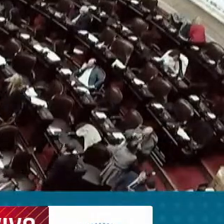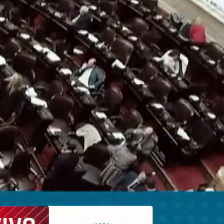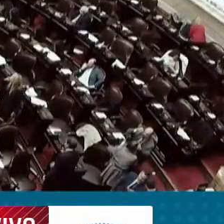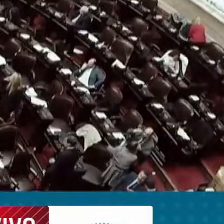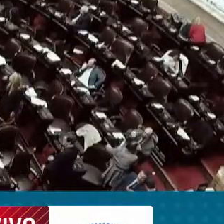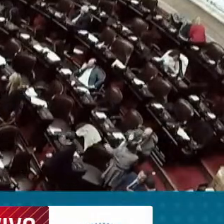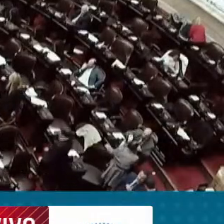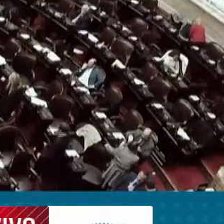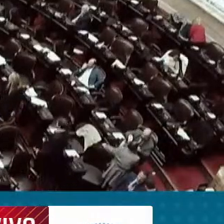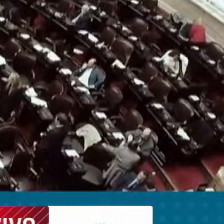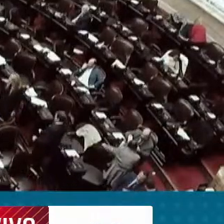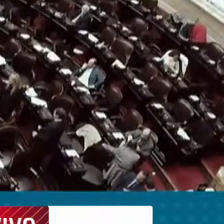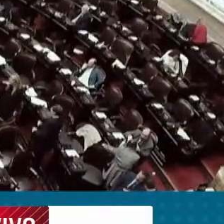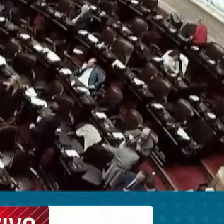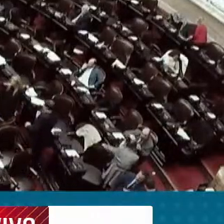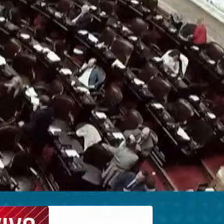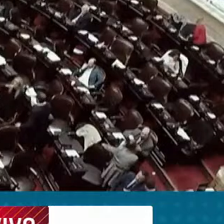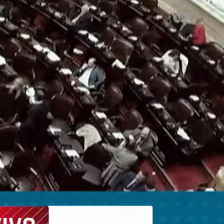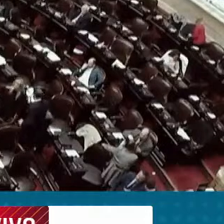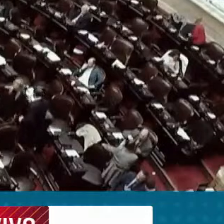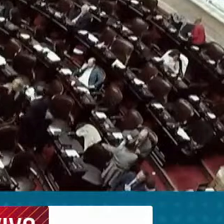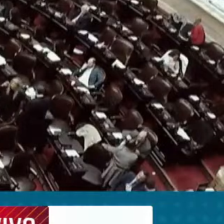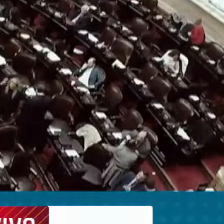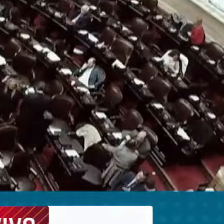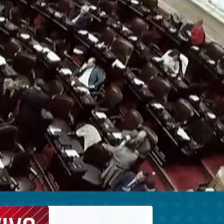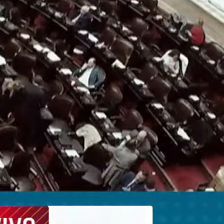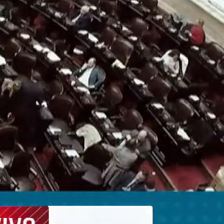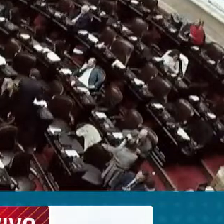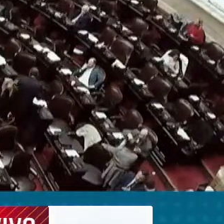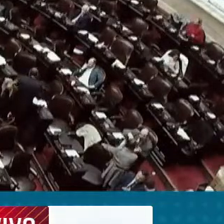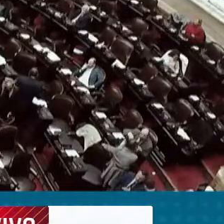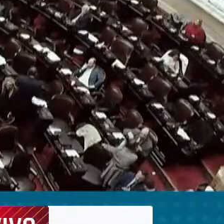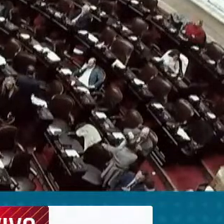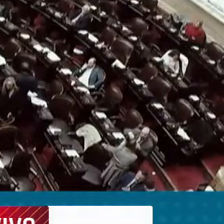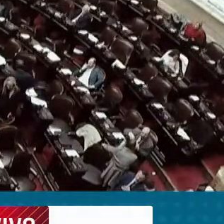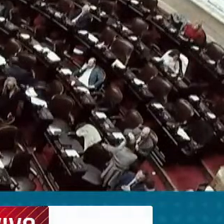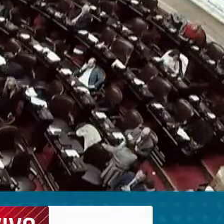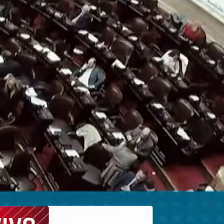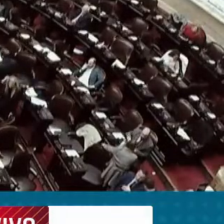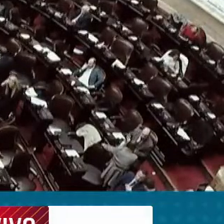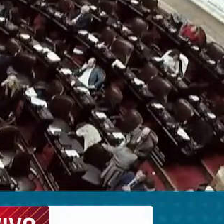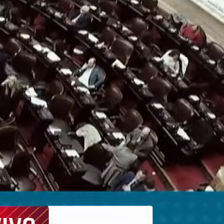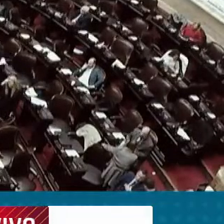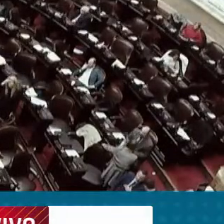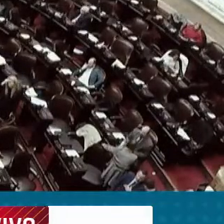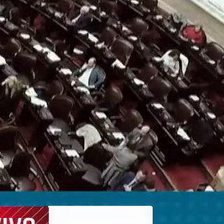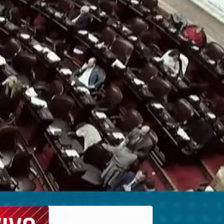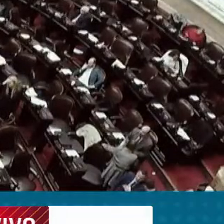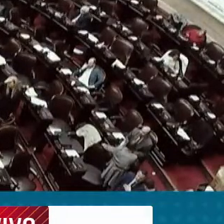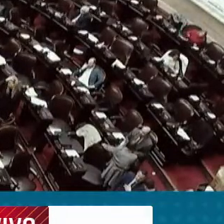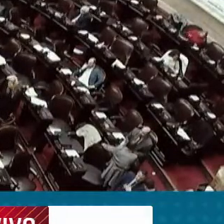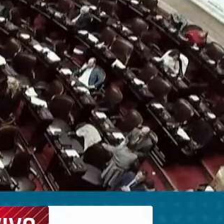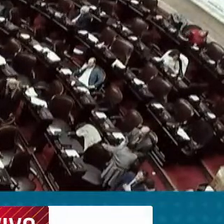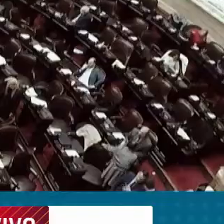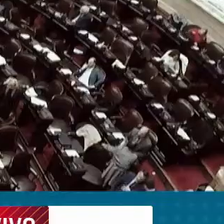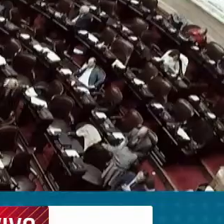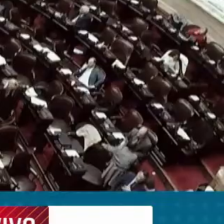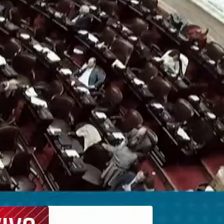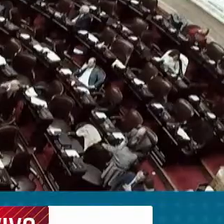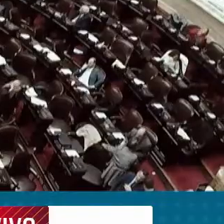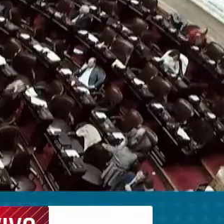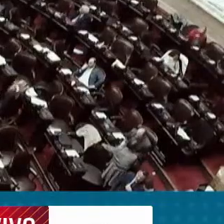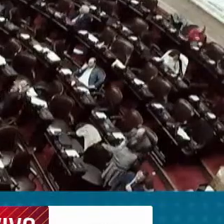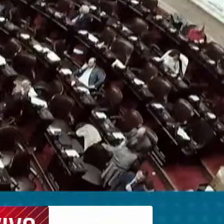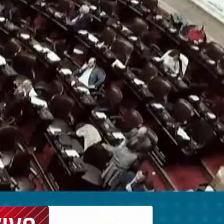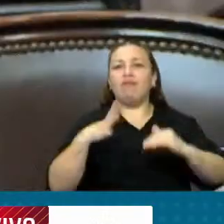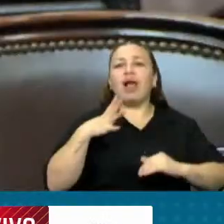más política que estrictamente fiscal, porque un sistema previsional siempre es un sistema donde no te cierras desde el punto de vista